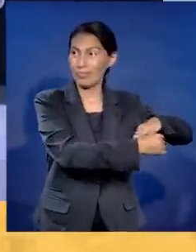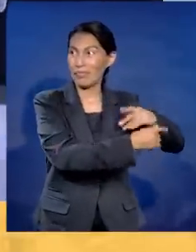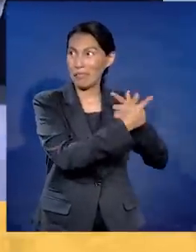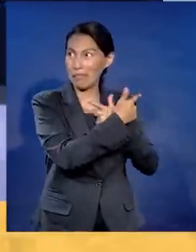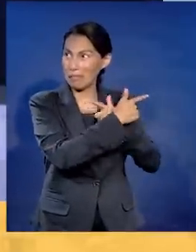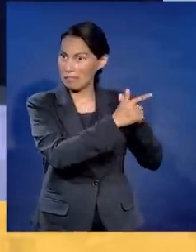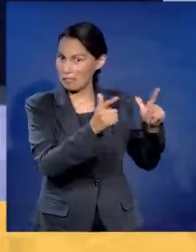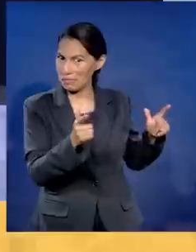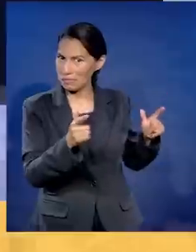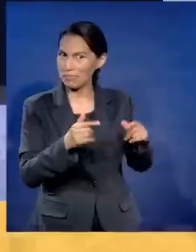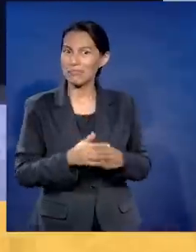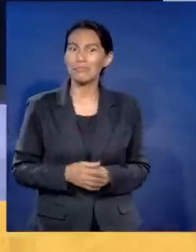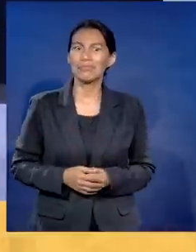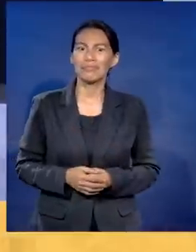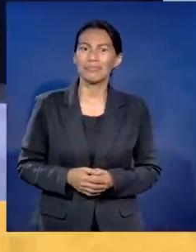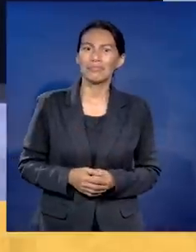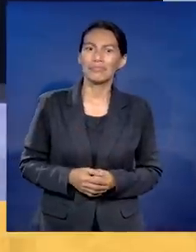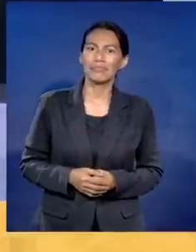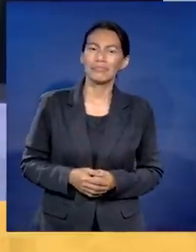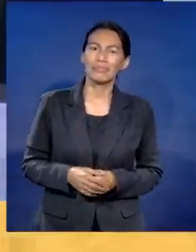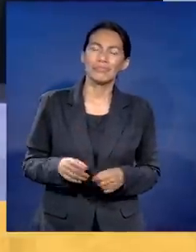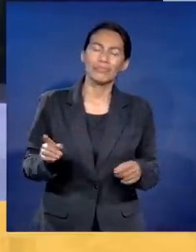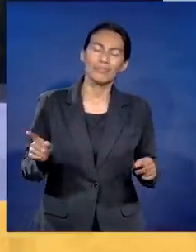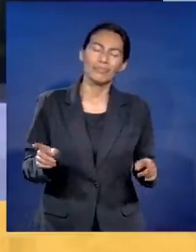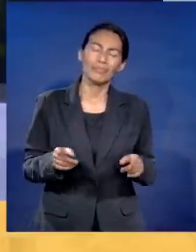necesitamos ser liberados del egoísmo.